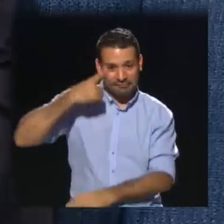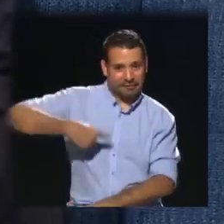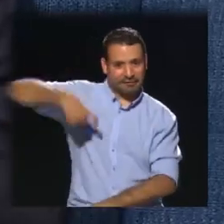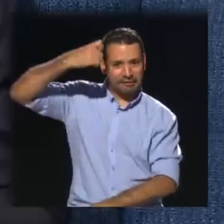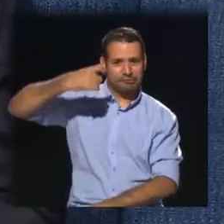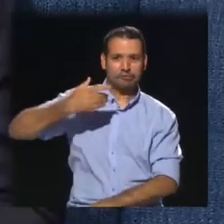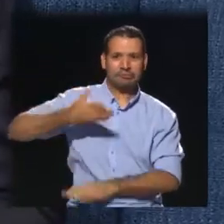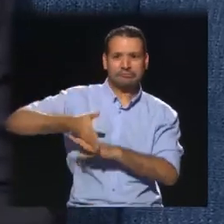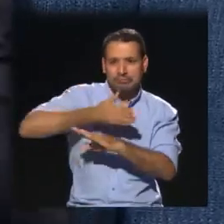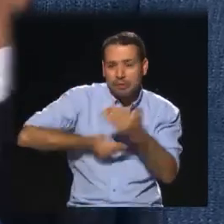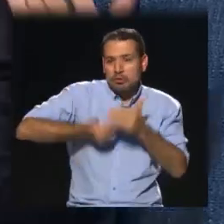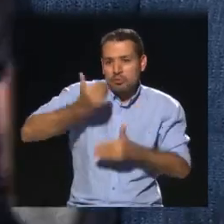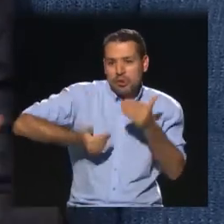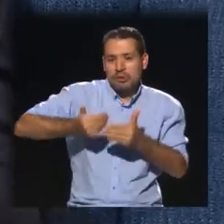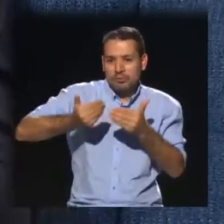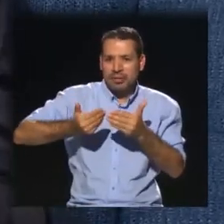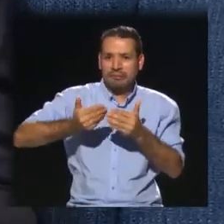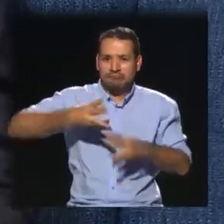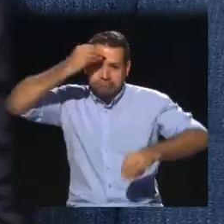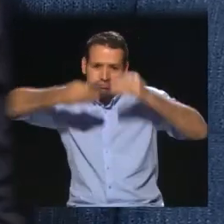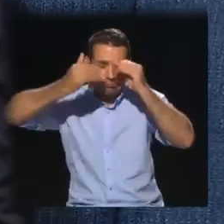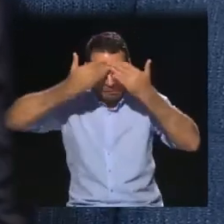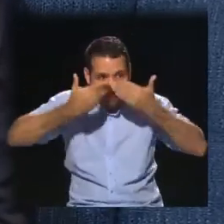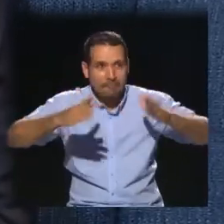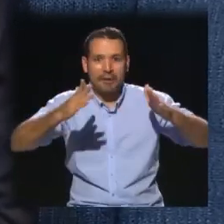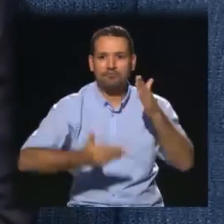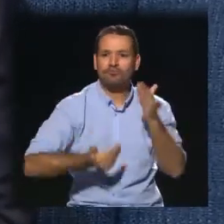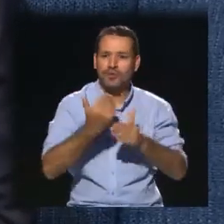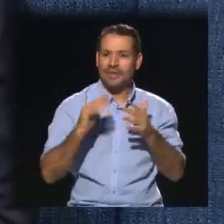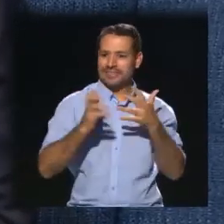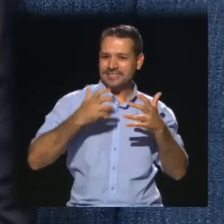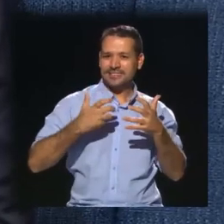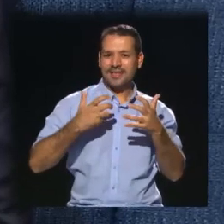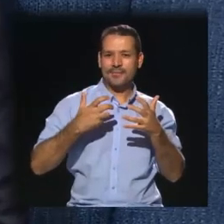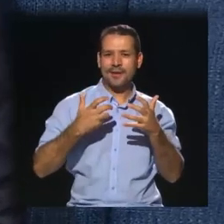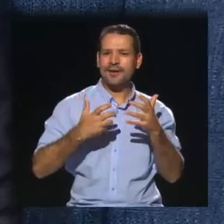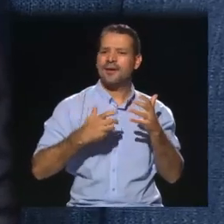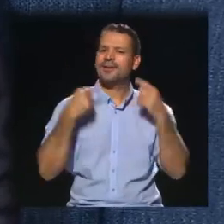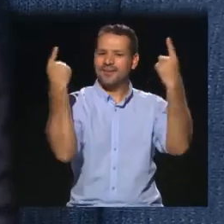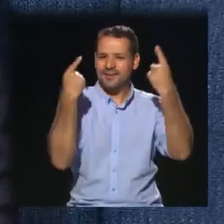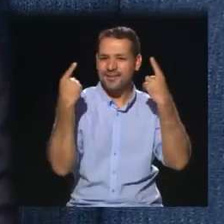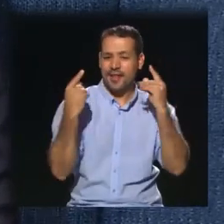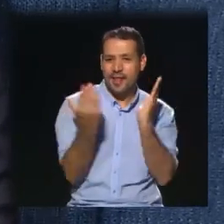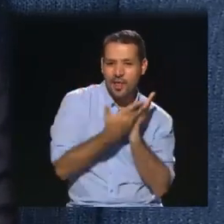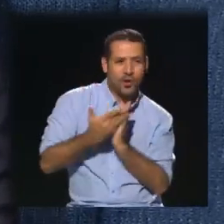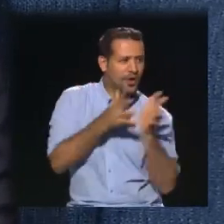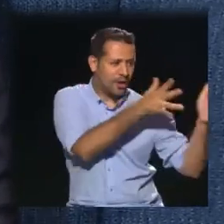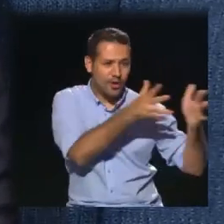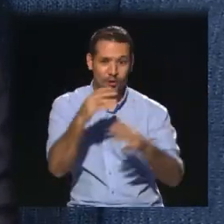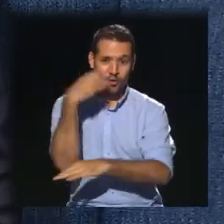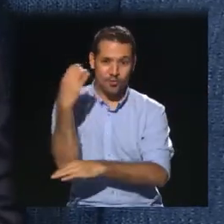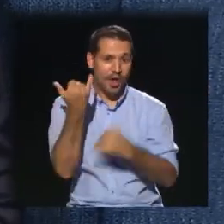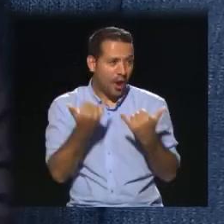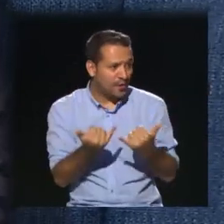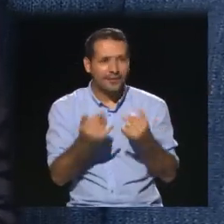las cuales no estábamos preparados, el sistema educativo en general de Colombia. Sin embargo, creo que hay que verlo en clave de oportunidad.